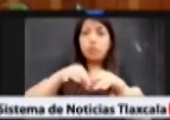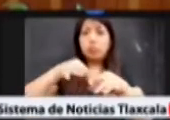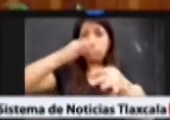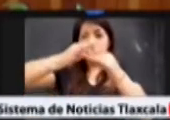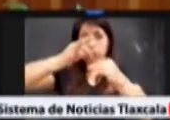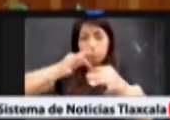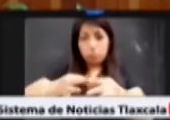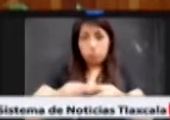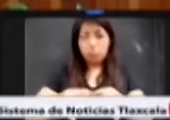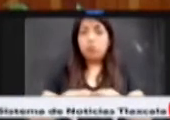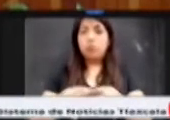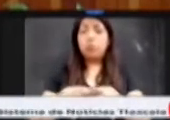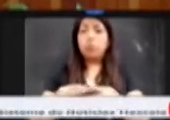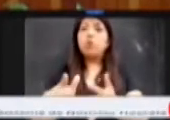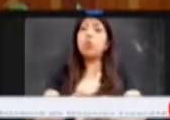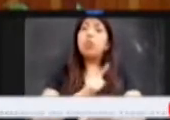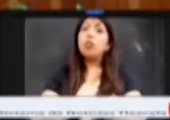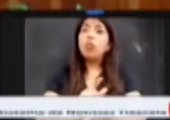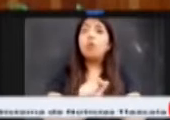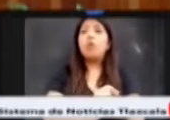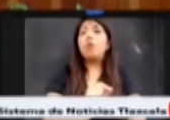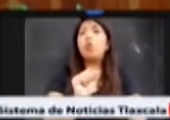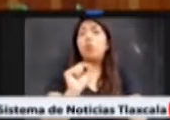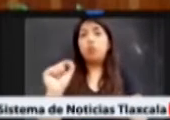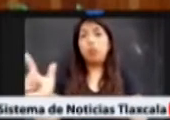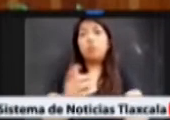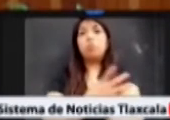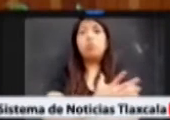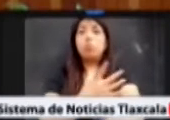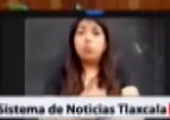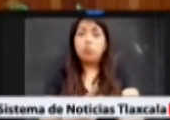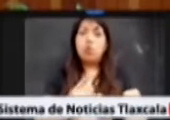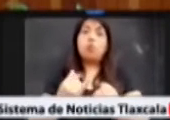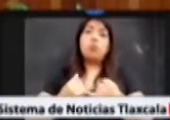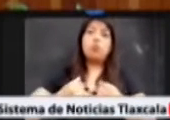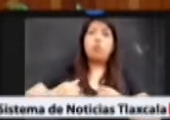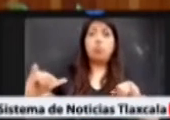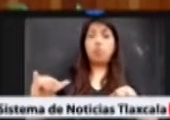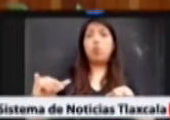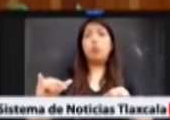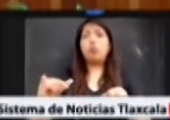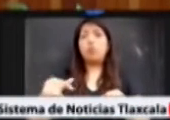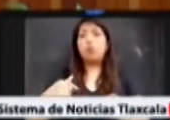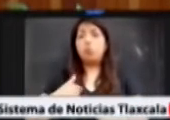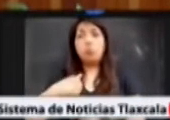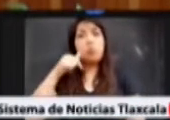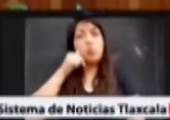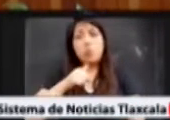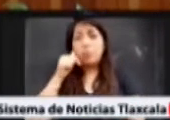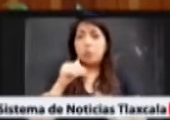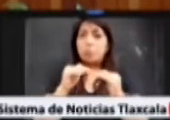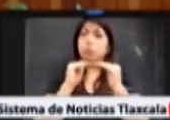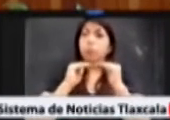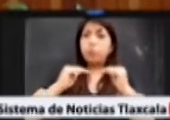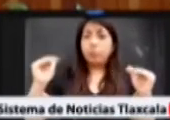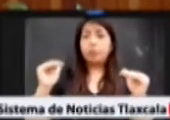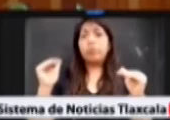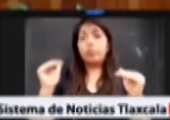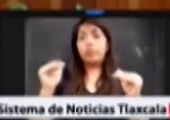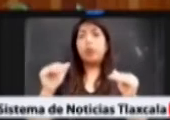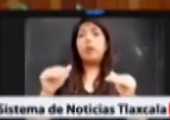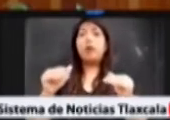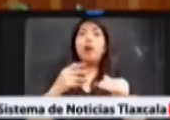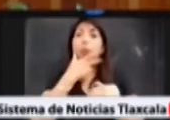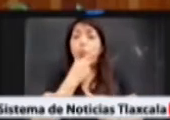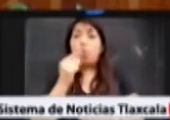constitucionalidad, legalidad, certeza, autonomía, independencia, imparcialidad, equidad, objetividad, paridad,